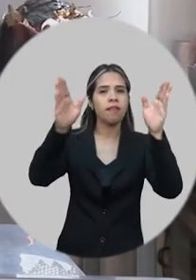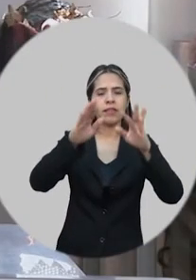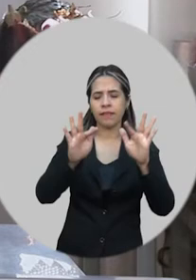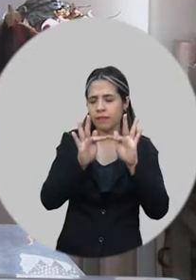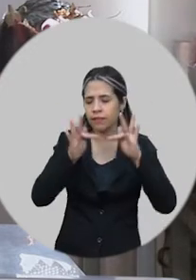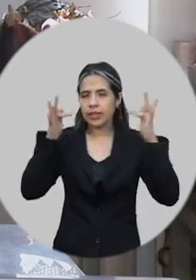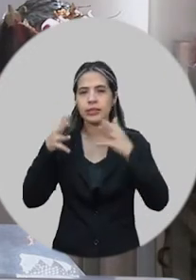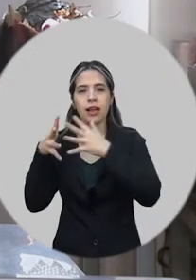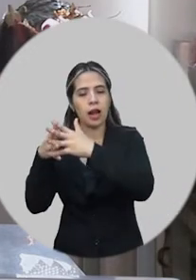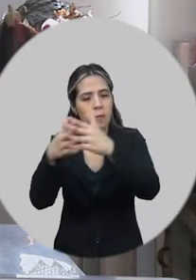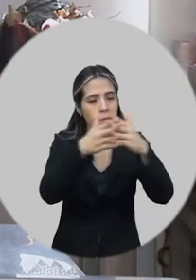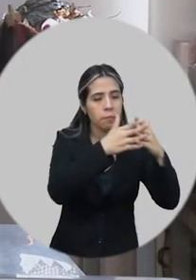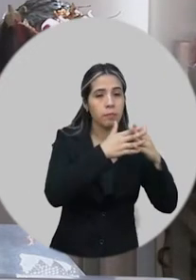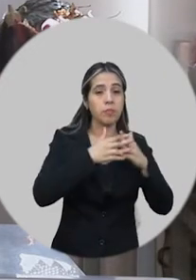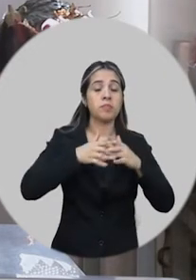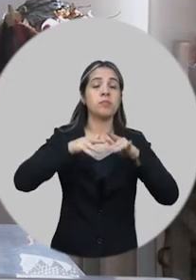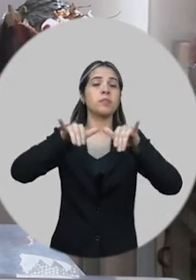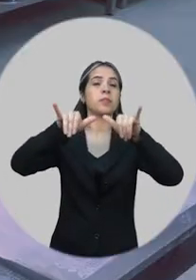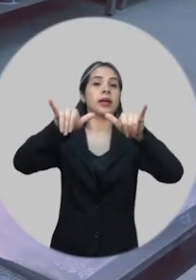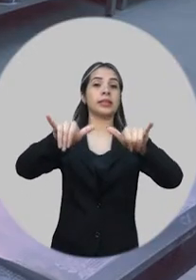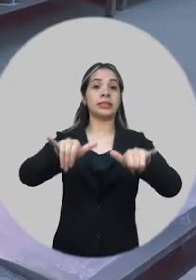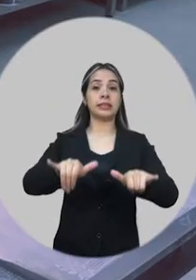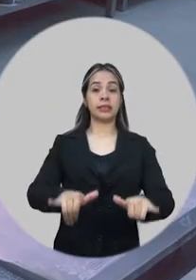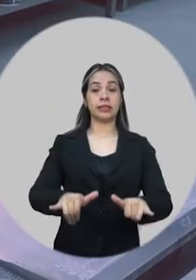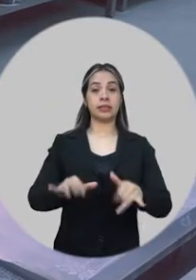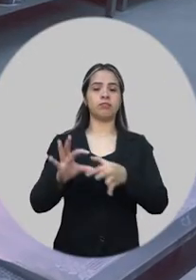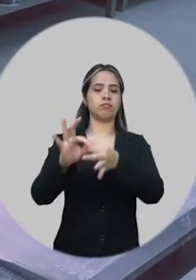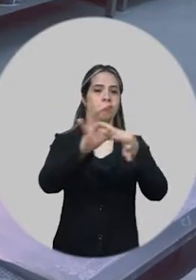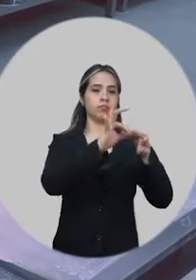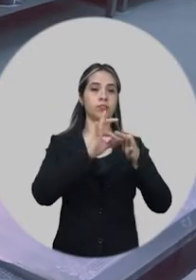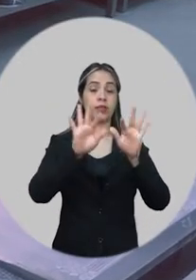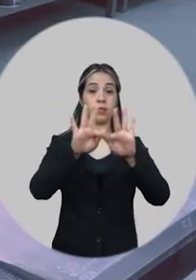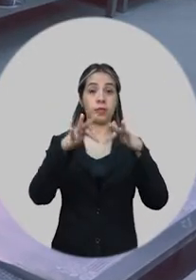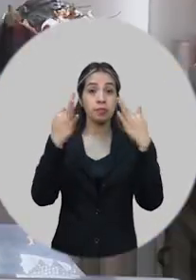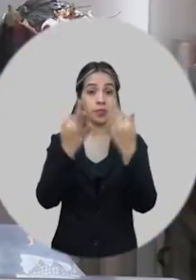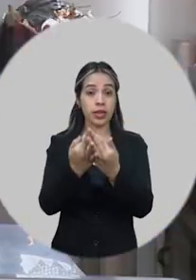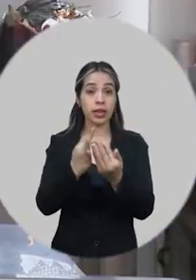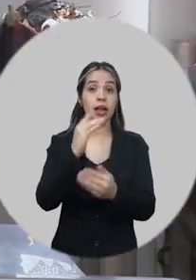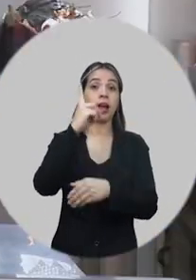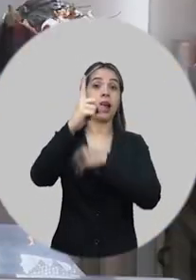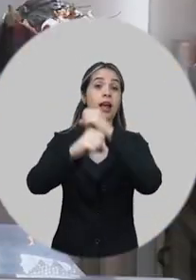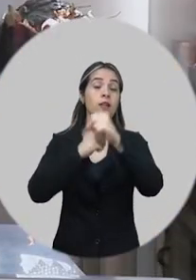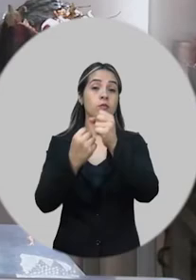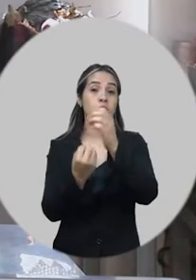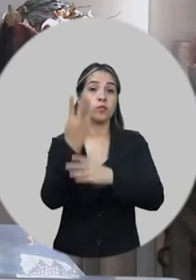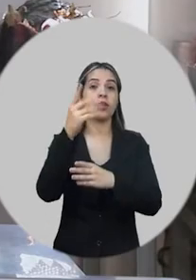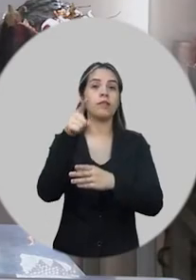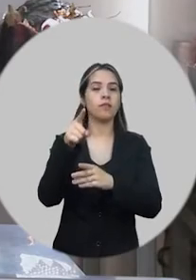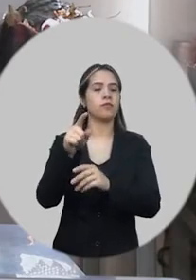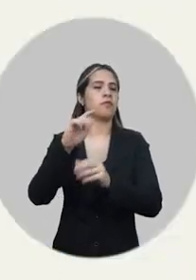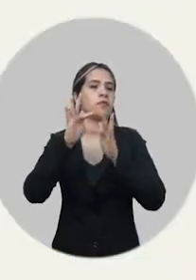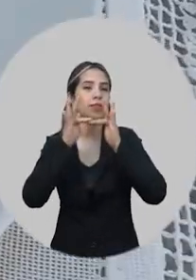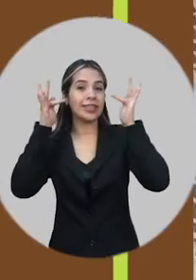mucha paz, mucha unión familiar. Una feliz Nochebuena para todos. Nos vemos pronto.